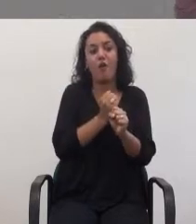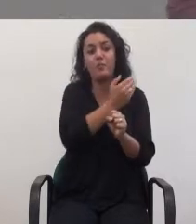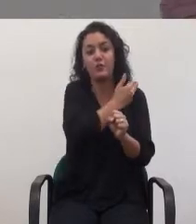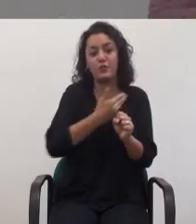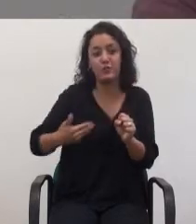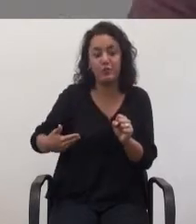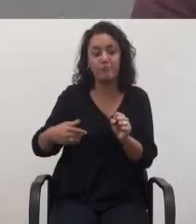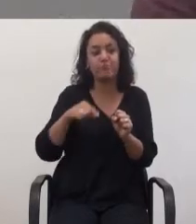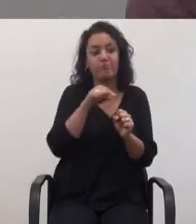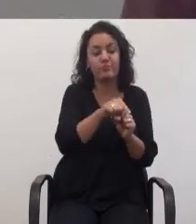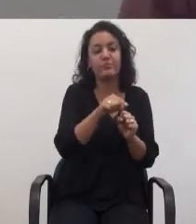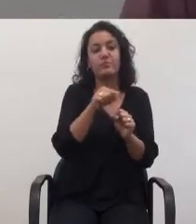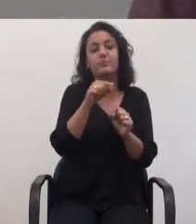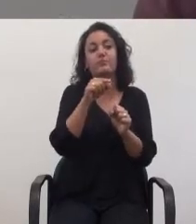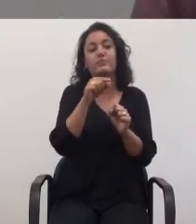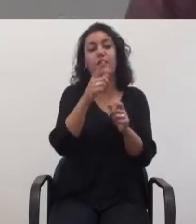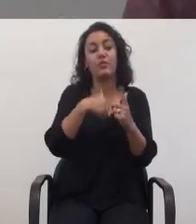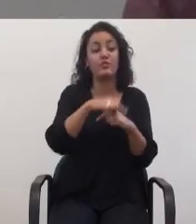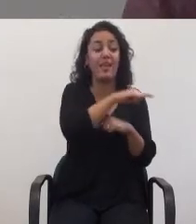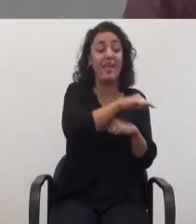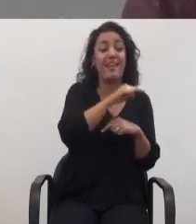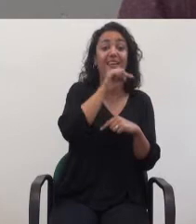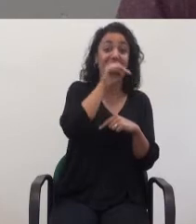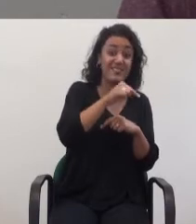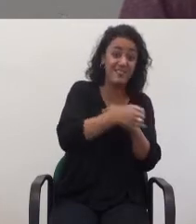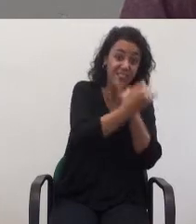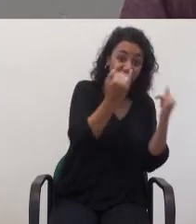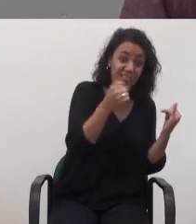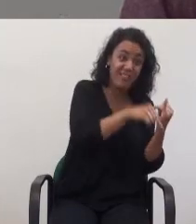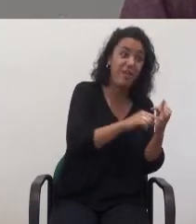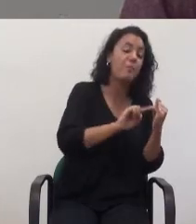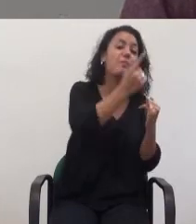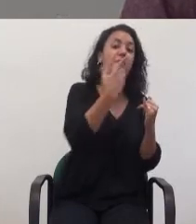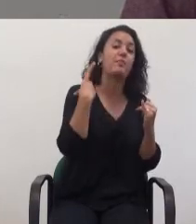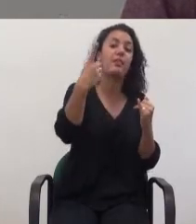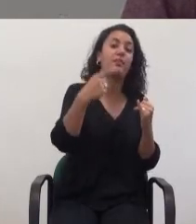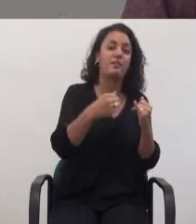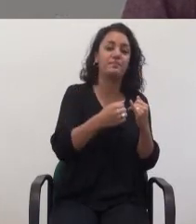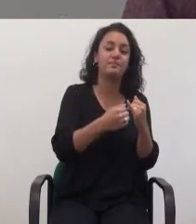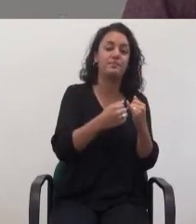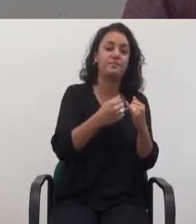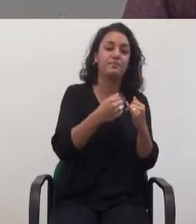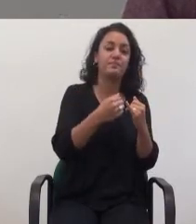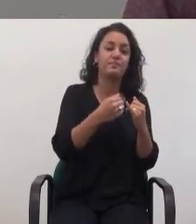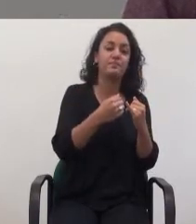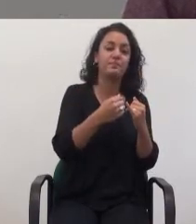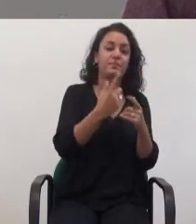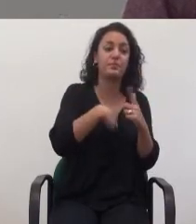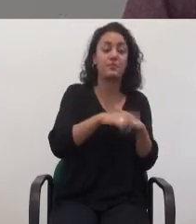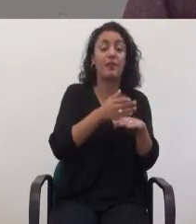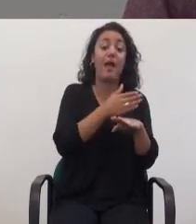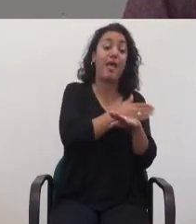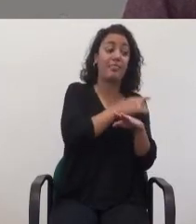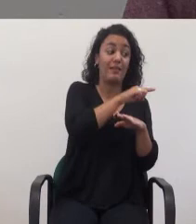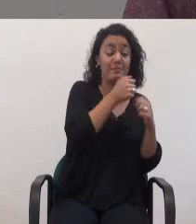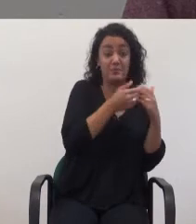primer día como director. Entonces, bueno, simplemente antes de escucharlo a él, agradecerle a todos, a cada uno